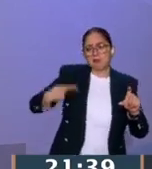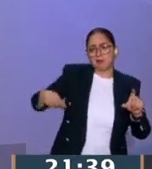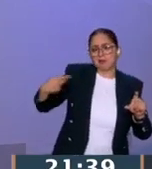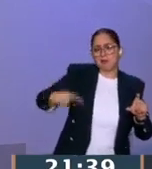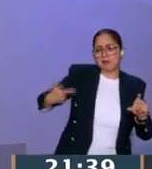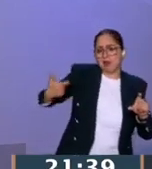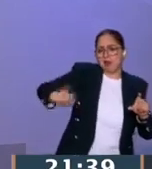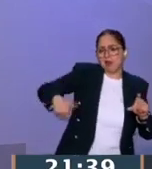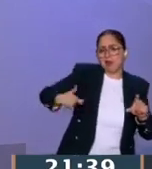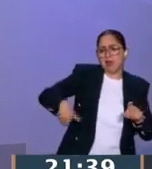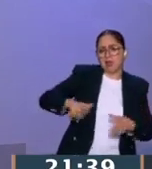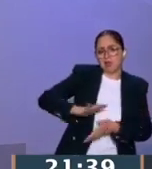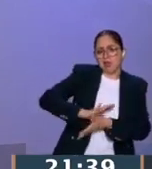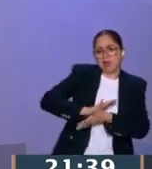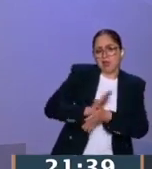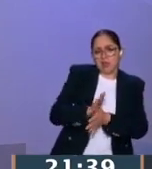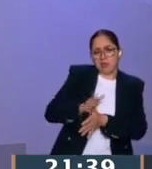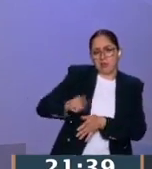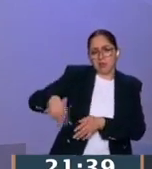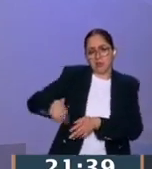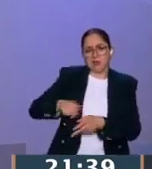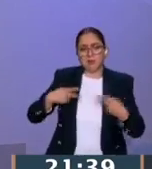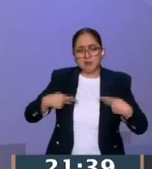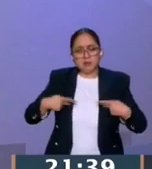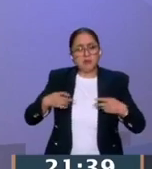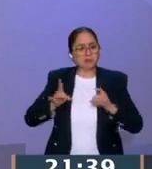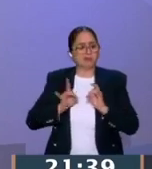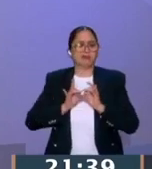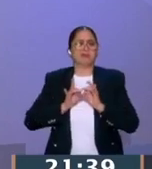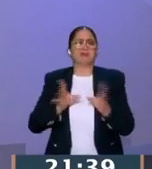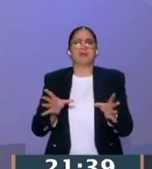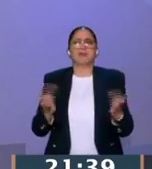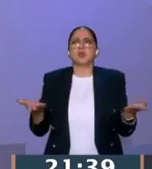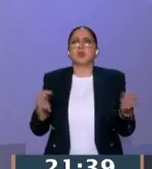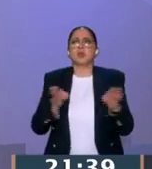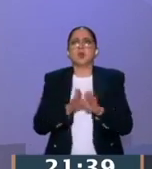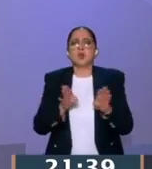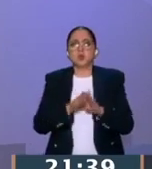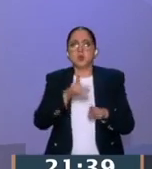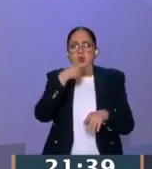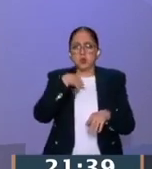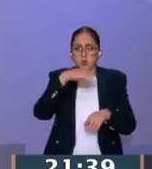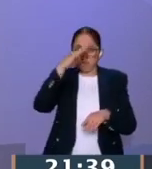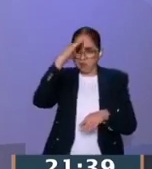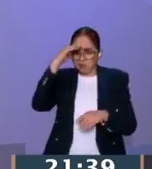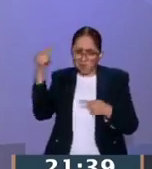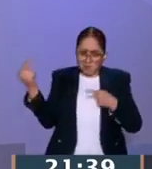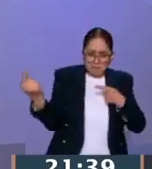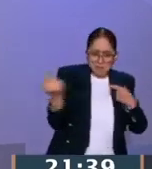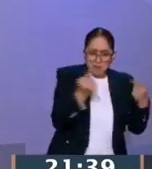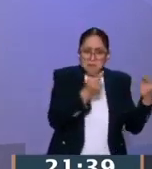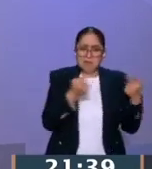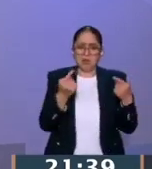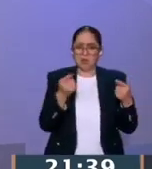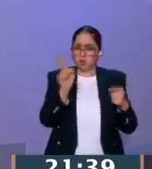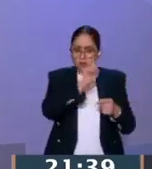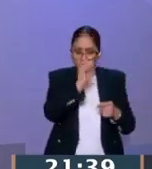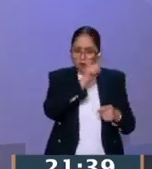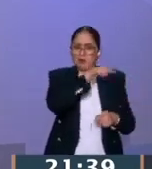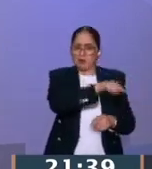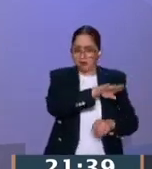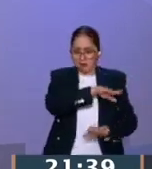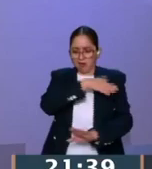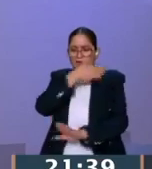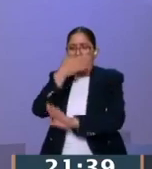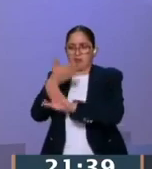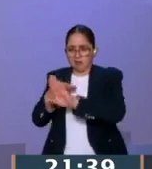aún, después de que ocurrió, pues es que no se puede decir que fue un enfrentamiento, después de que ocurrió el ataque de los